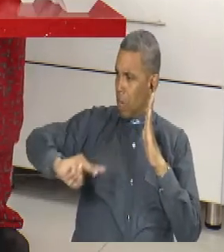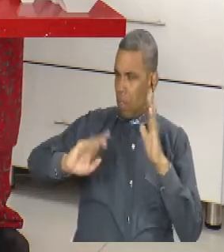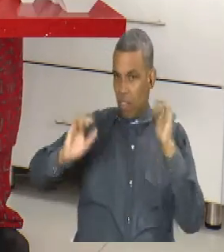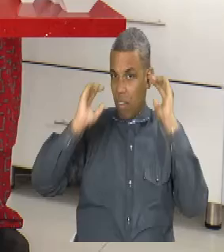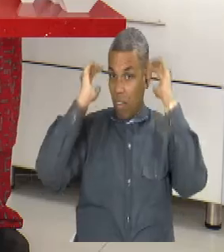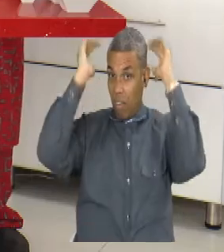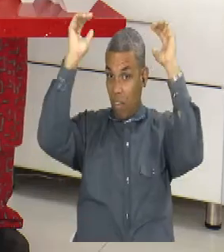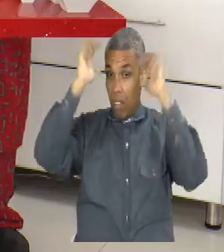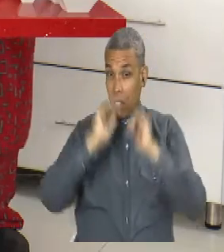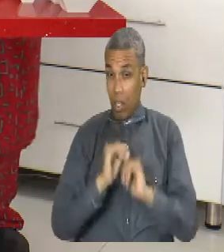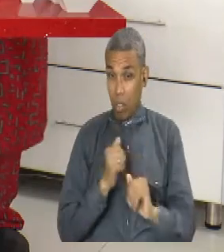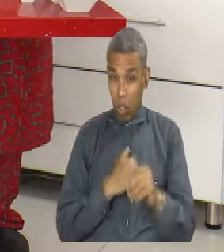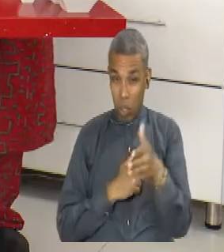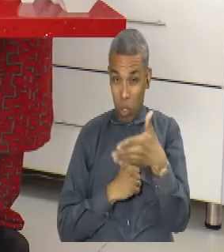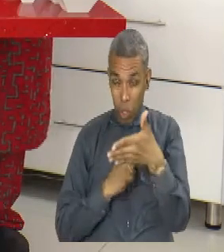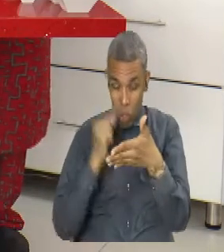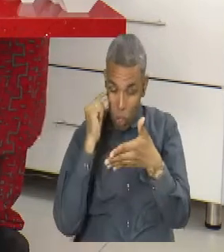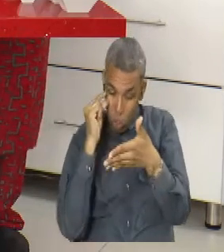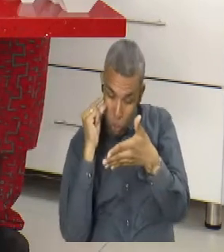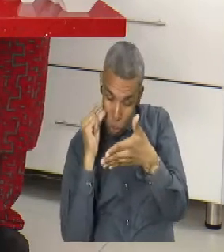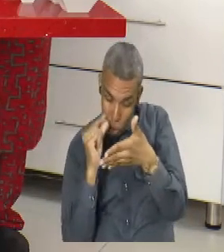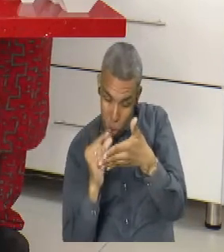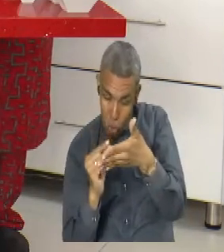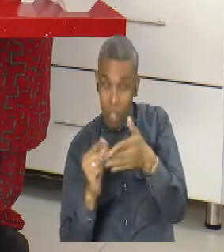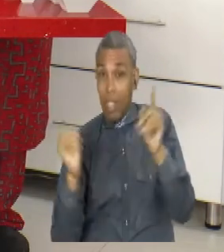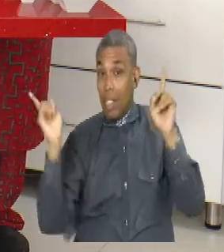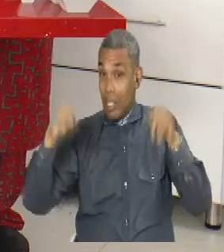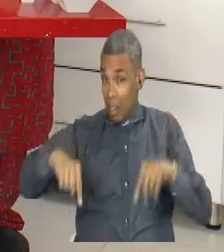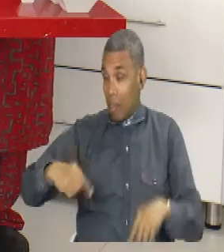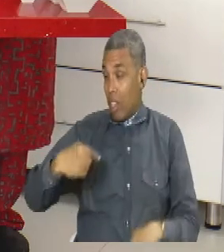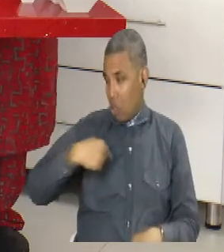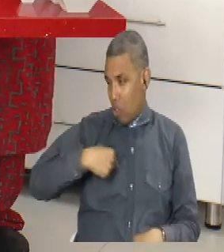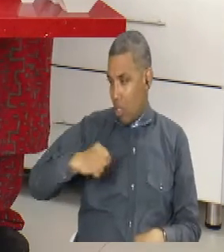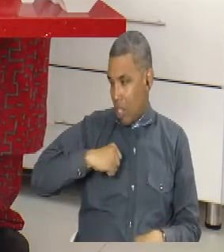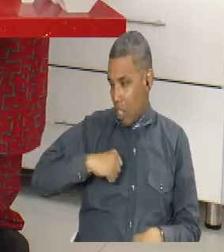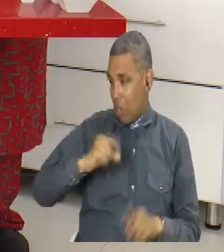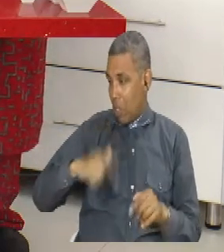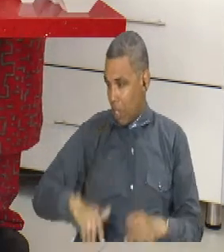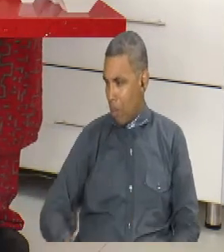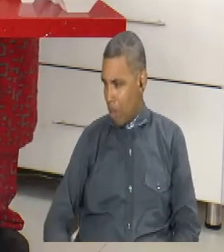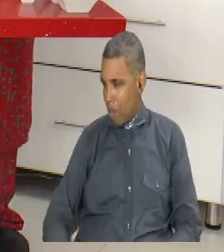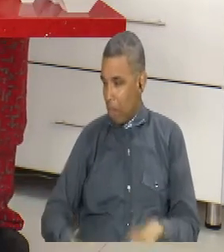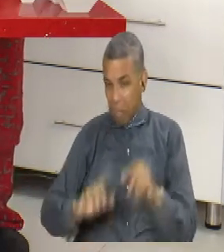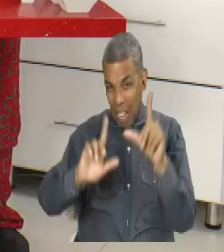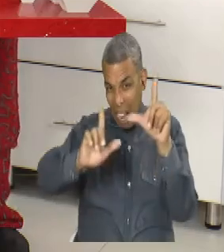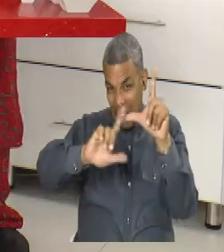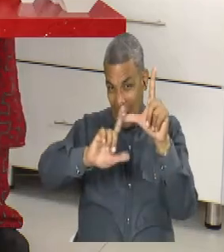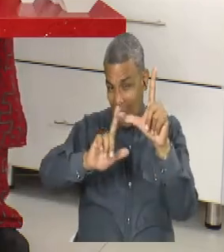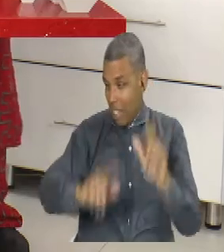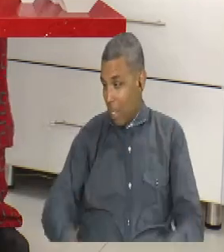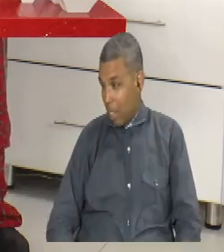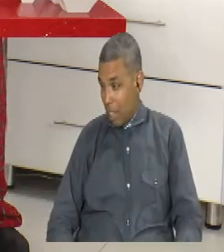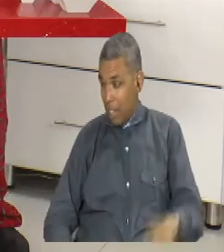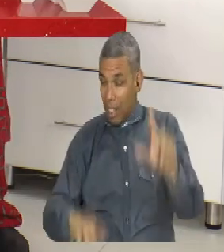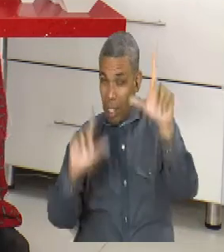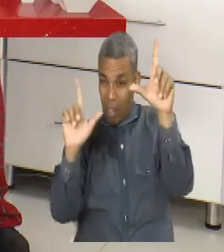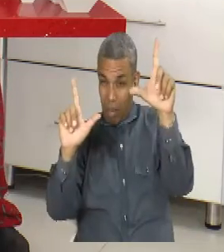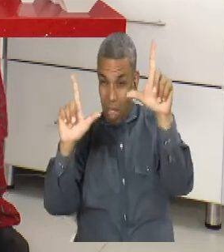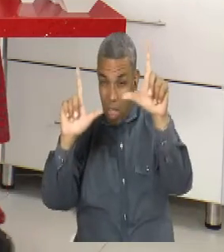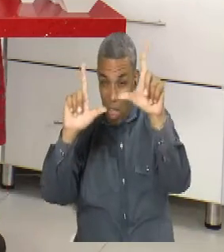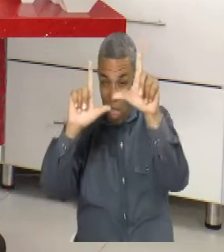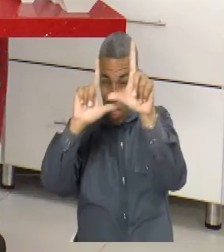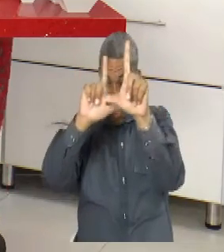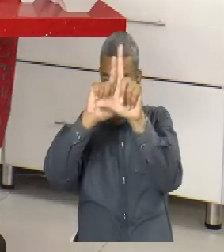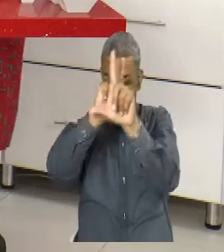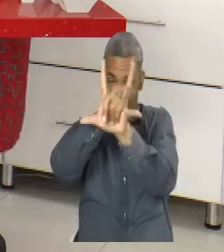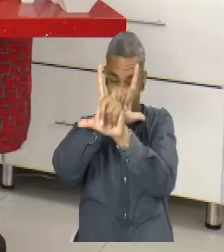miopía y estigmatismo. Es conocido como eso, tengo como que la falla de ver de lejos y ver de